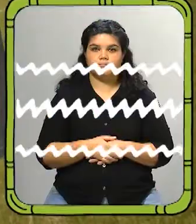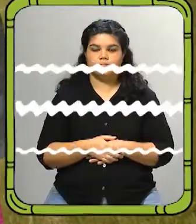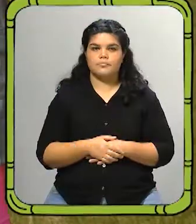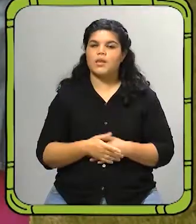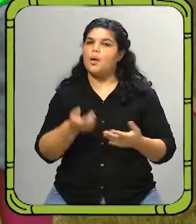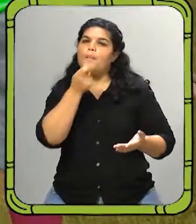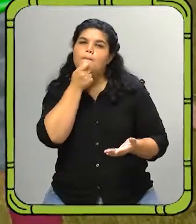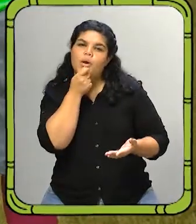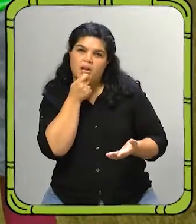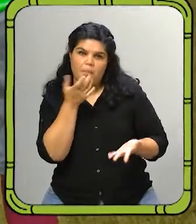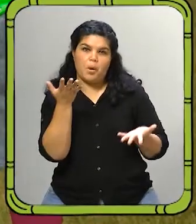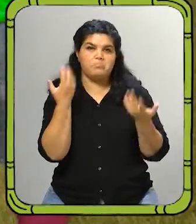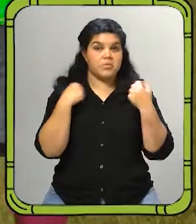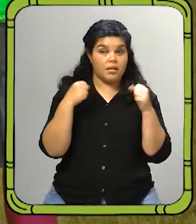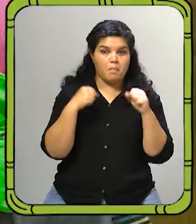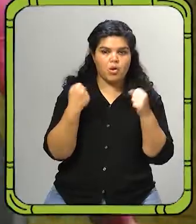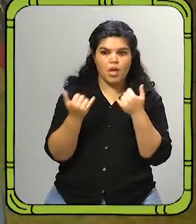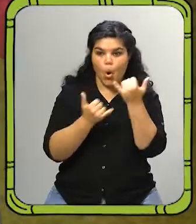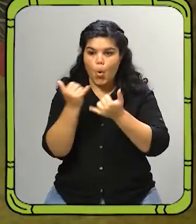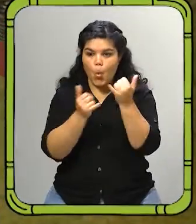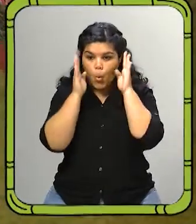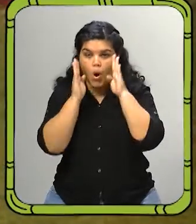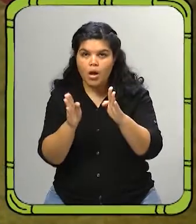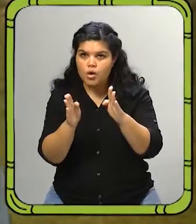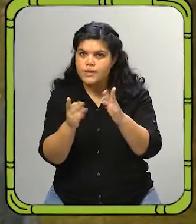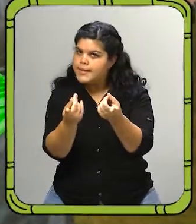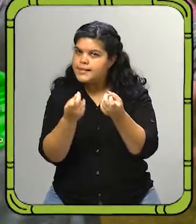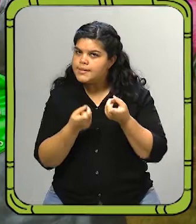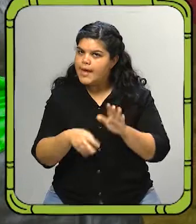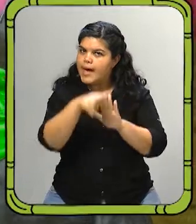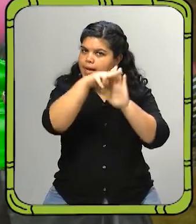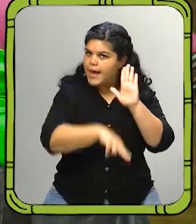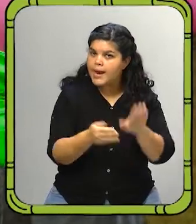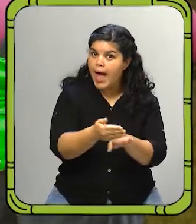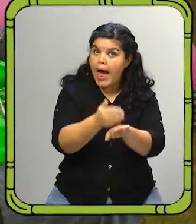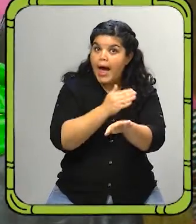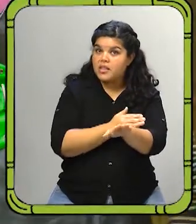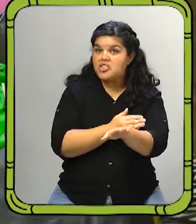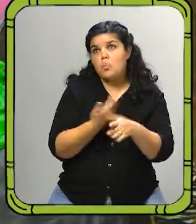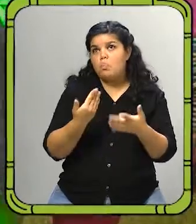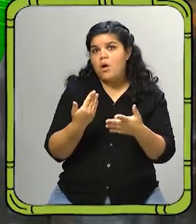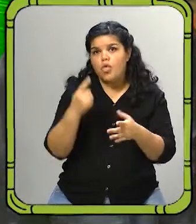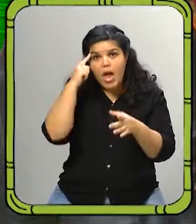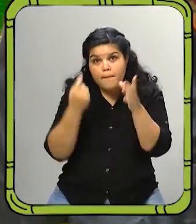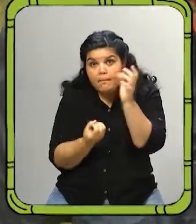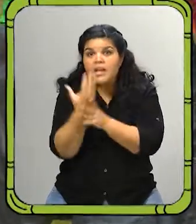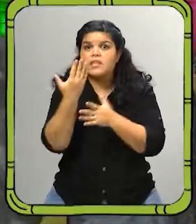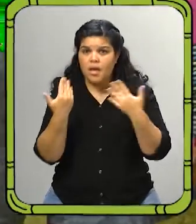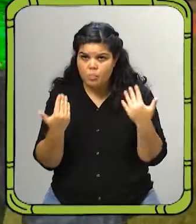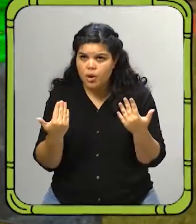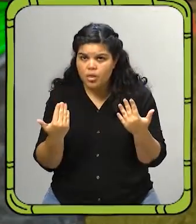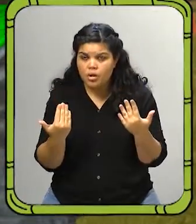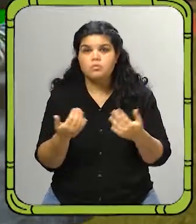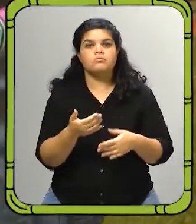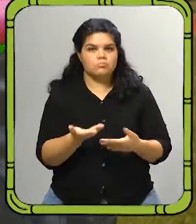Por ejemplo, el deporte, si vos querés jugar algo, ¿tiene que estar hecho con sus reglas? O, por ejemplo, ¿yo puedo inventar un deporte con él? Vos podés